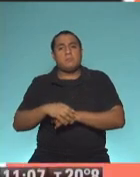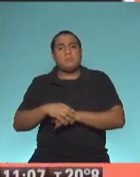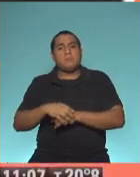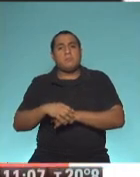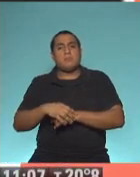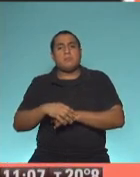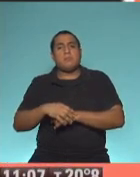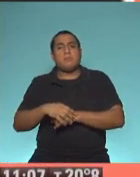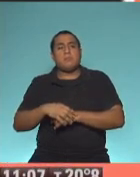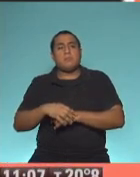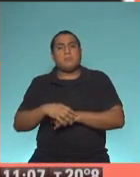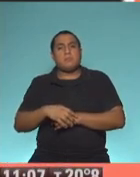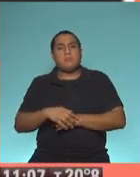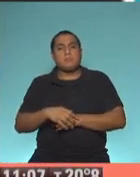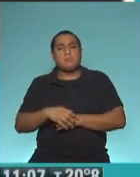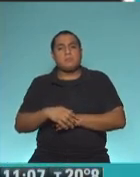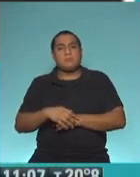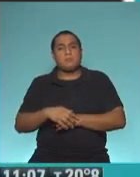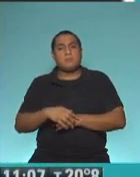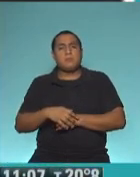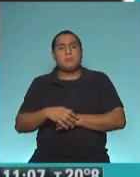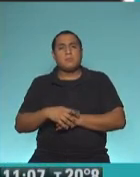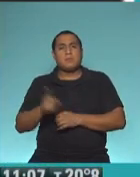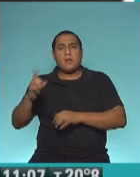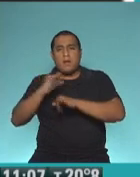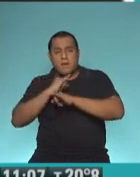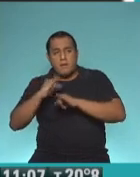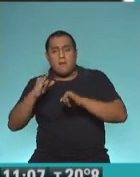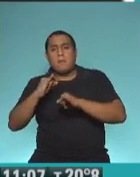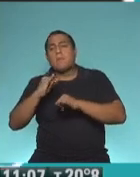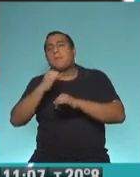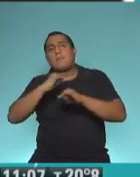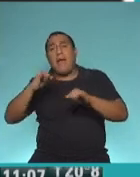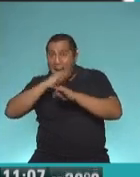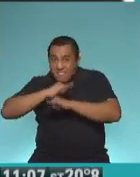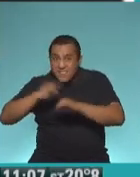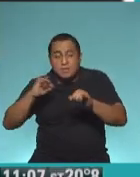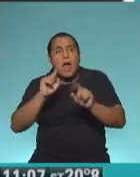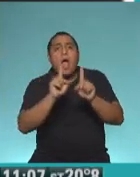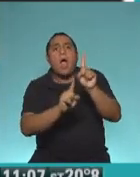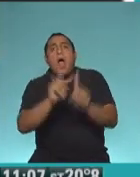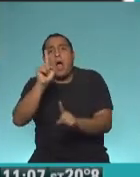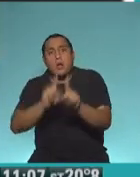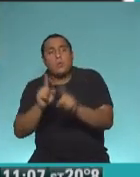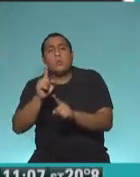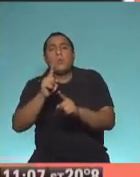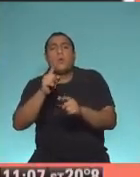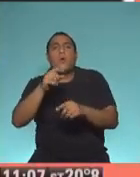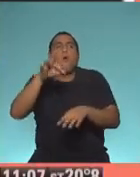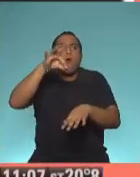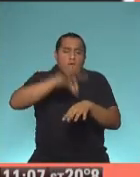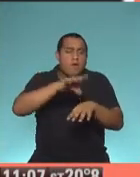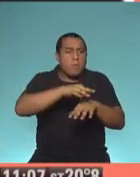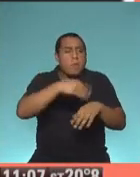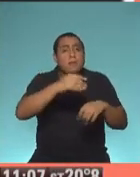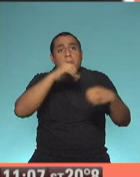o una mujer que se haya infectado e internado. Vos te imaginás que hay mucha oportunidad para infectarse e internarse en los países donde la